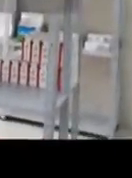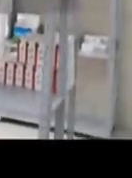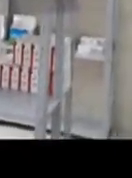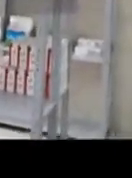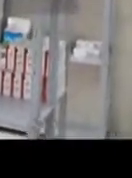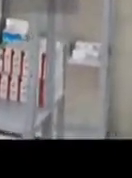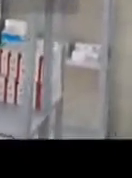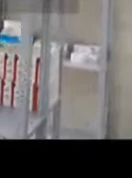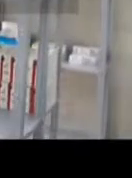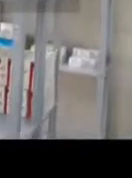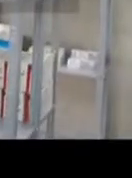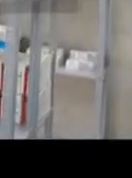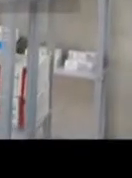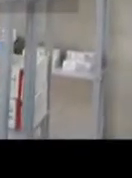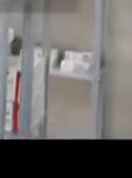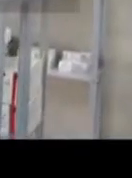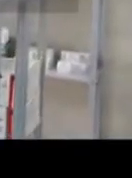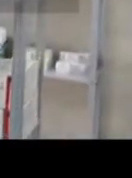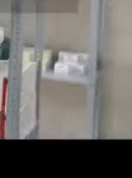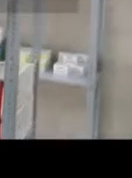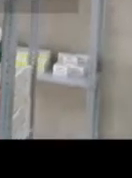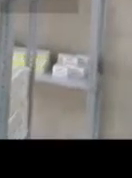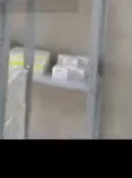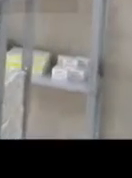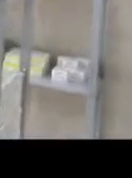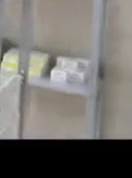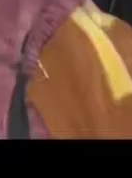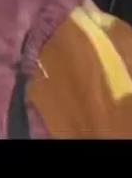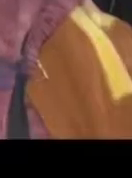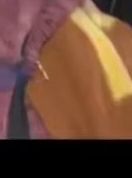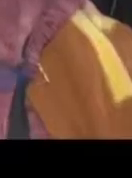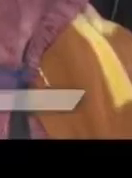5% respecto al año anterior